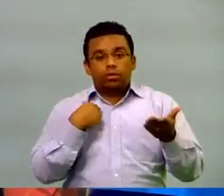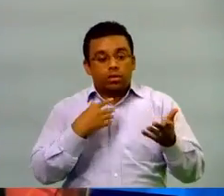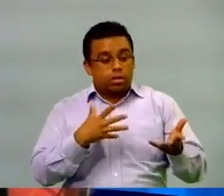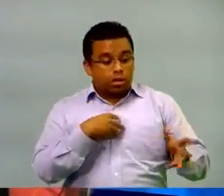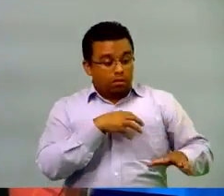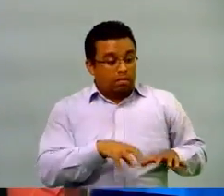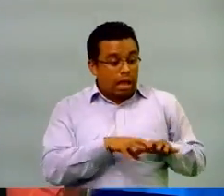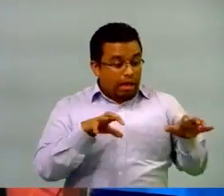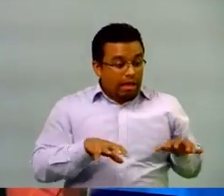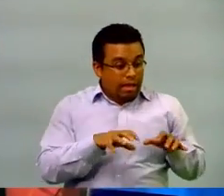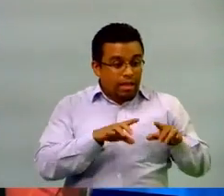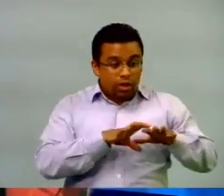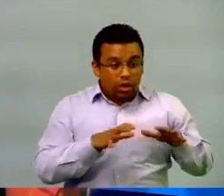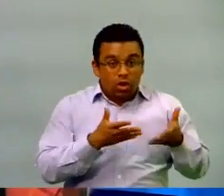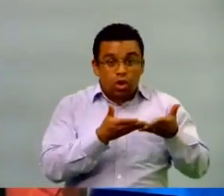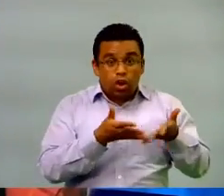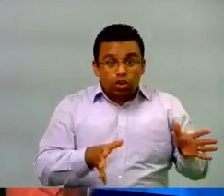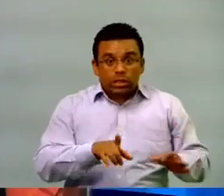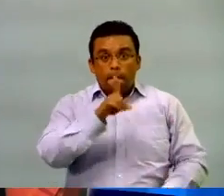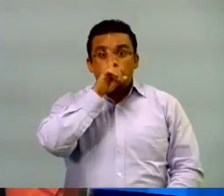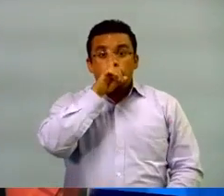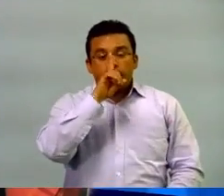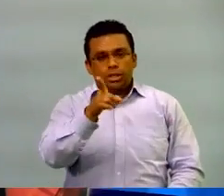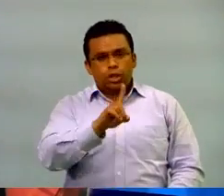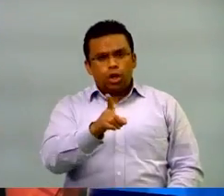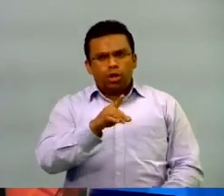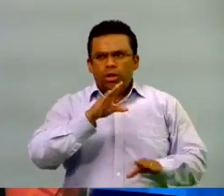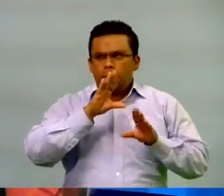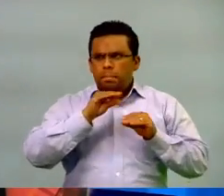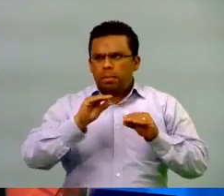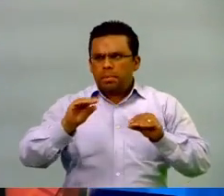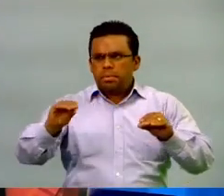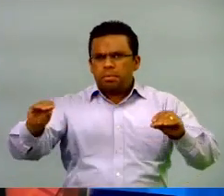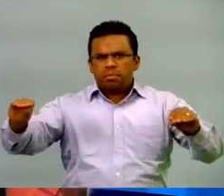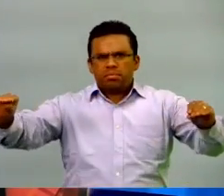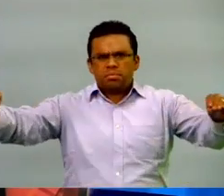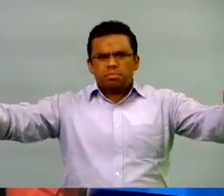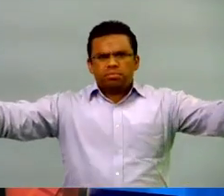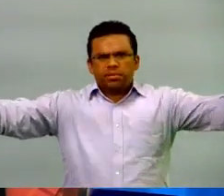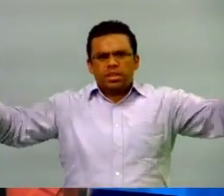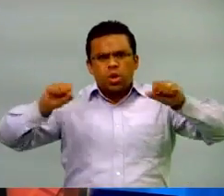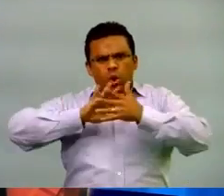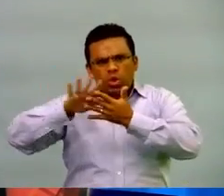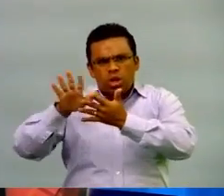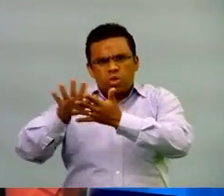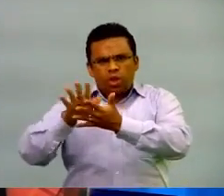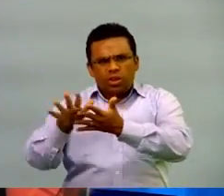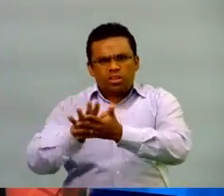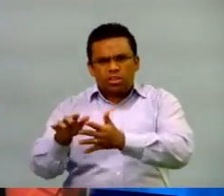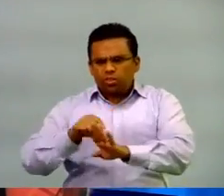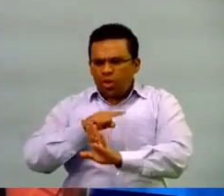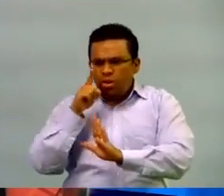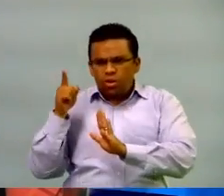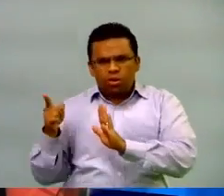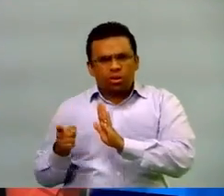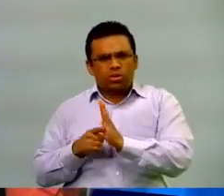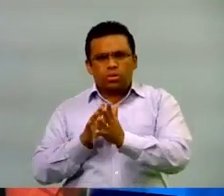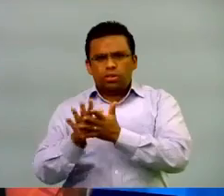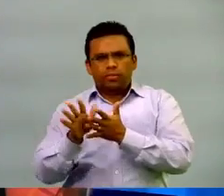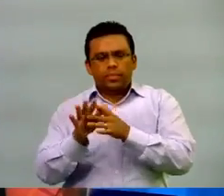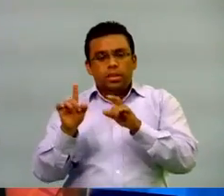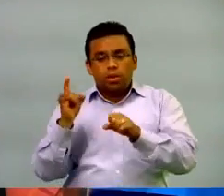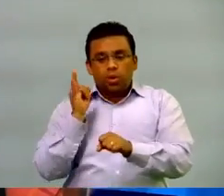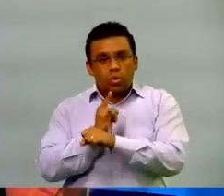hay que la gente se dé cuenta de que estás haciendo algo, de que estás dándole a este uso de las nuevas